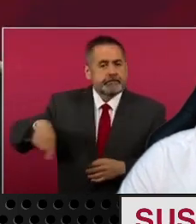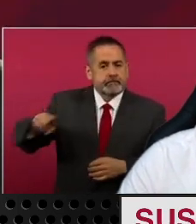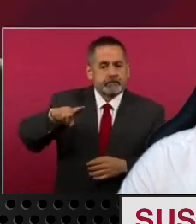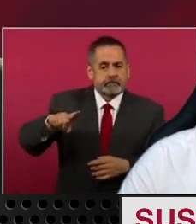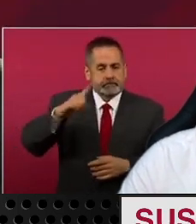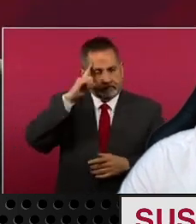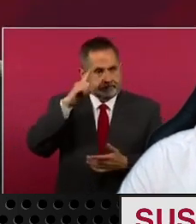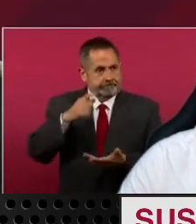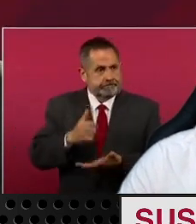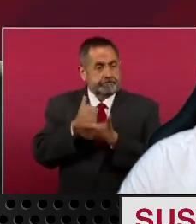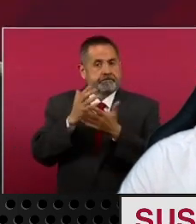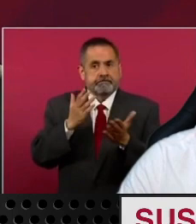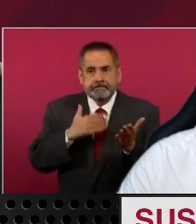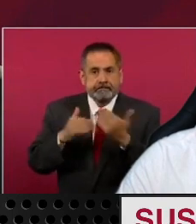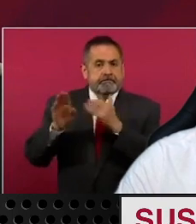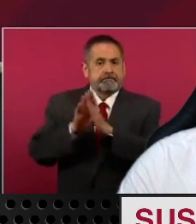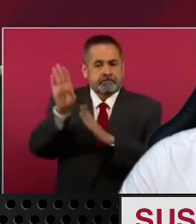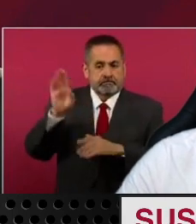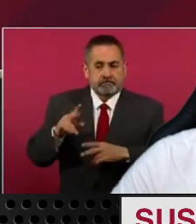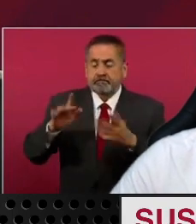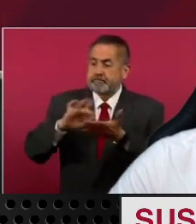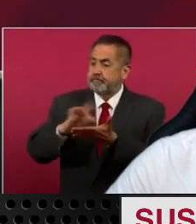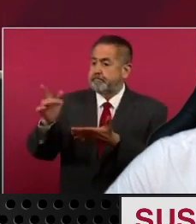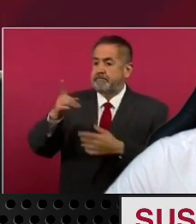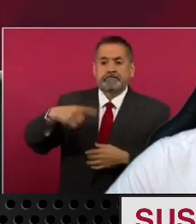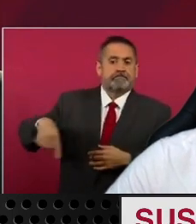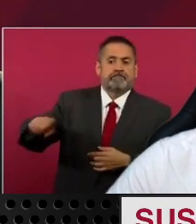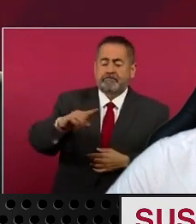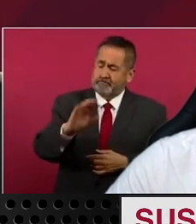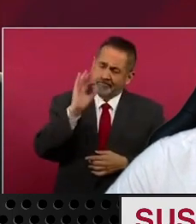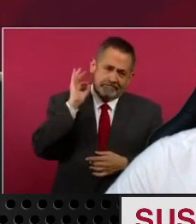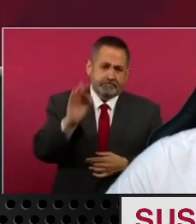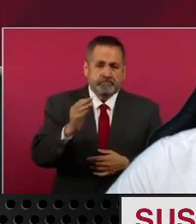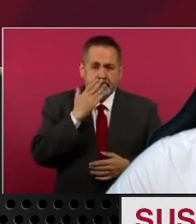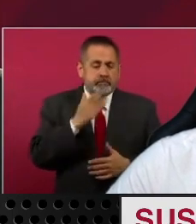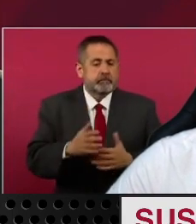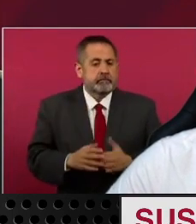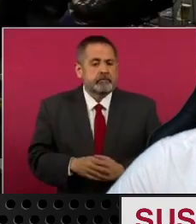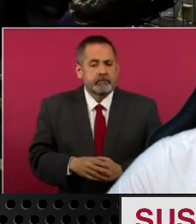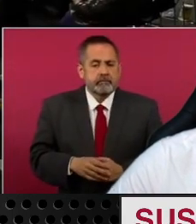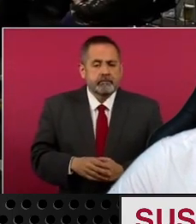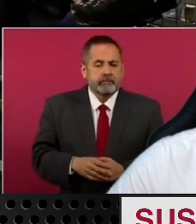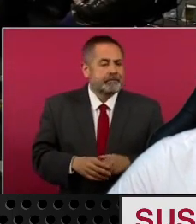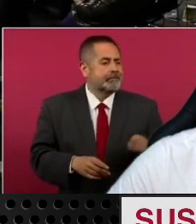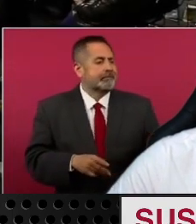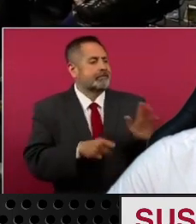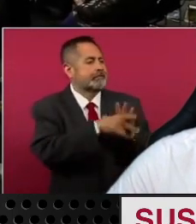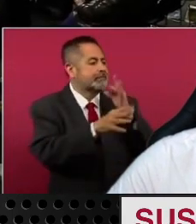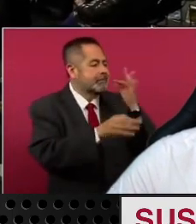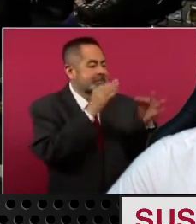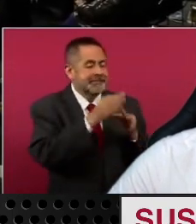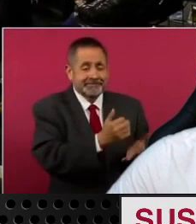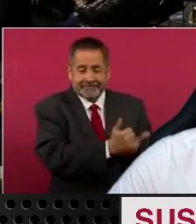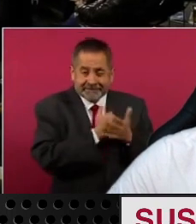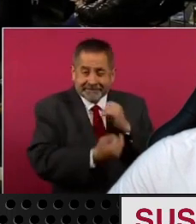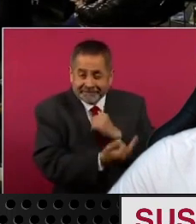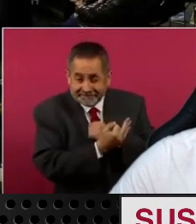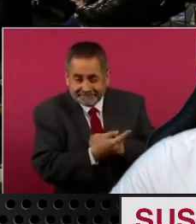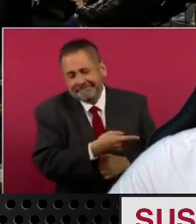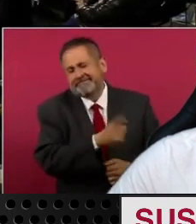a flote del pueblo no los medios de información